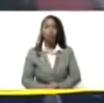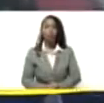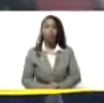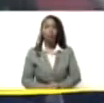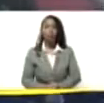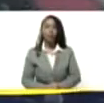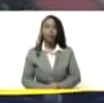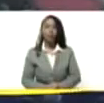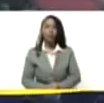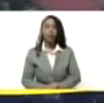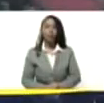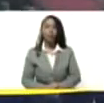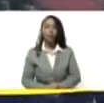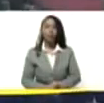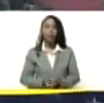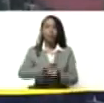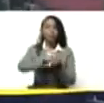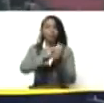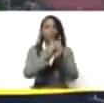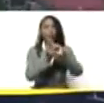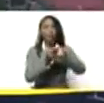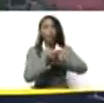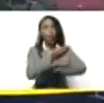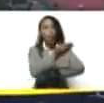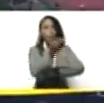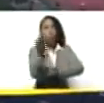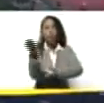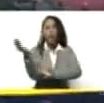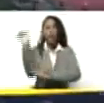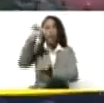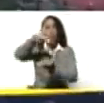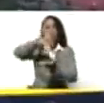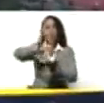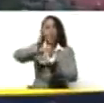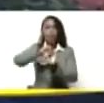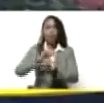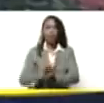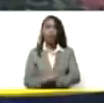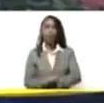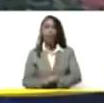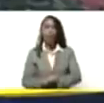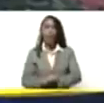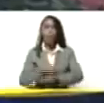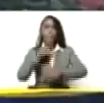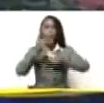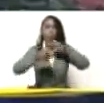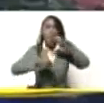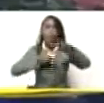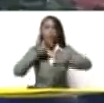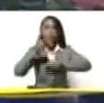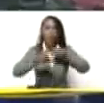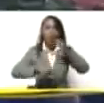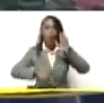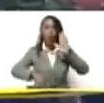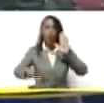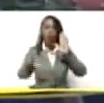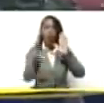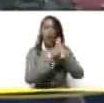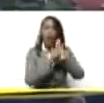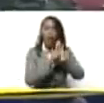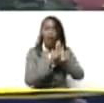había un acuerdo expreso y había acuerdos tácitos en conversaciones directas e